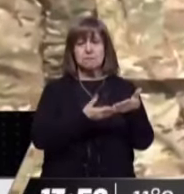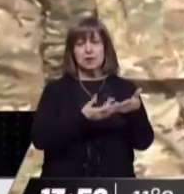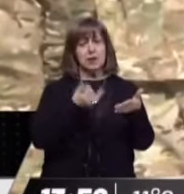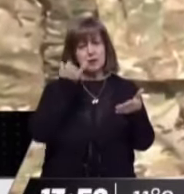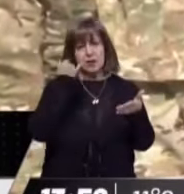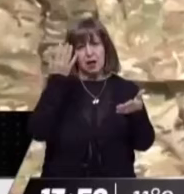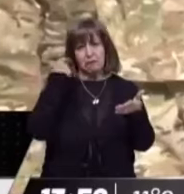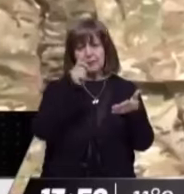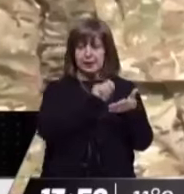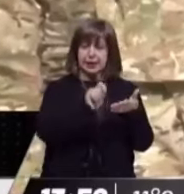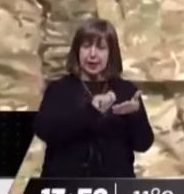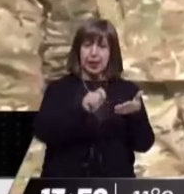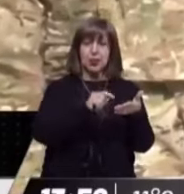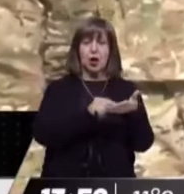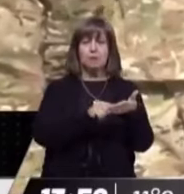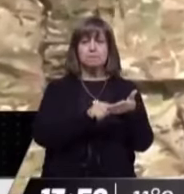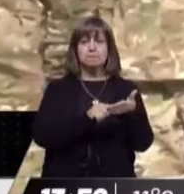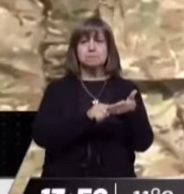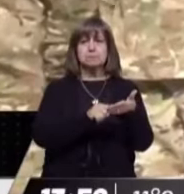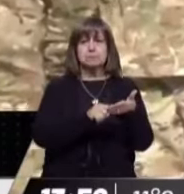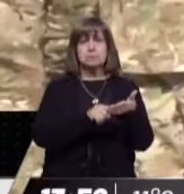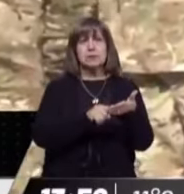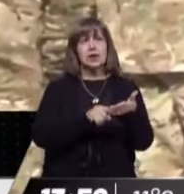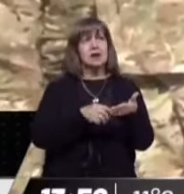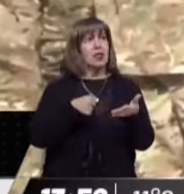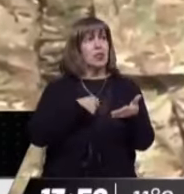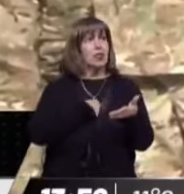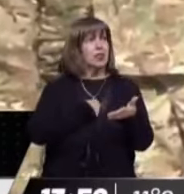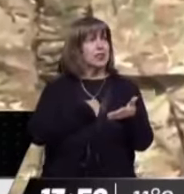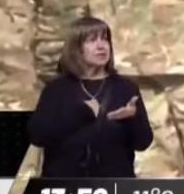escrito que daba cuenta de este